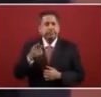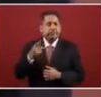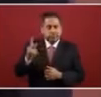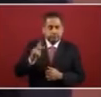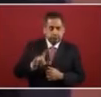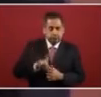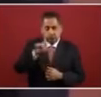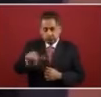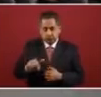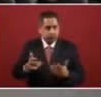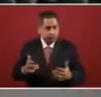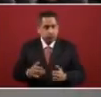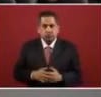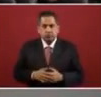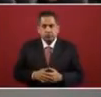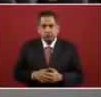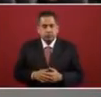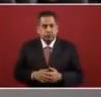posteriormente